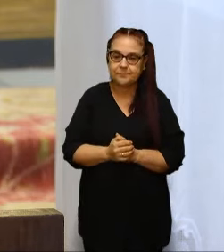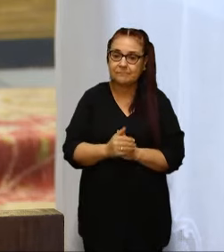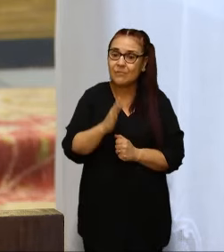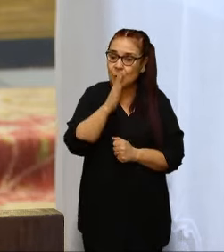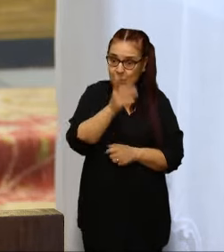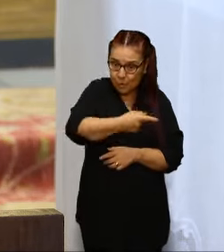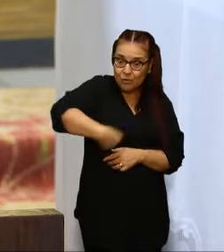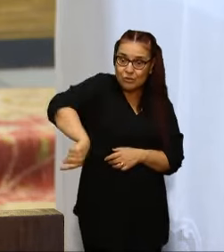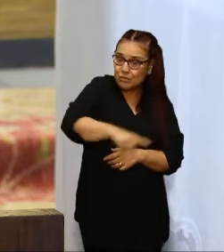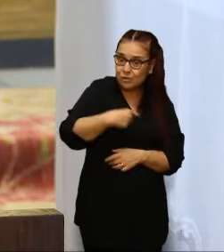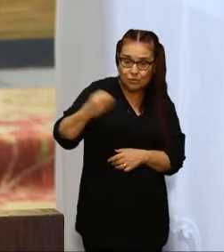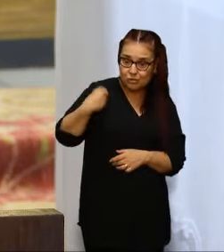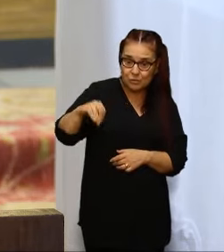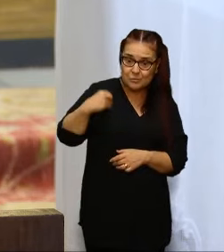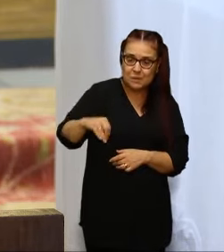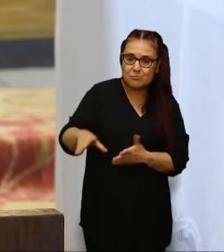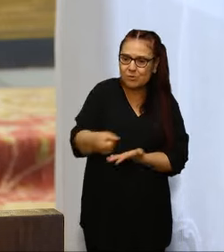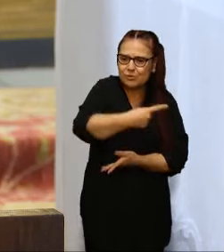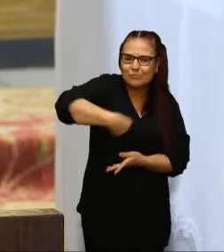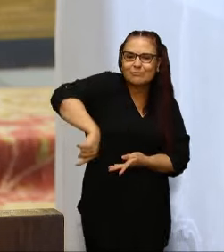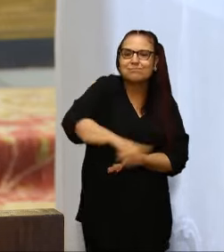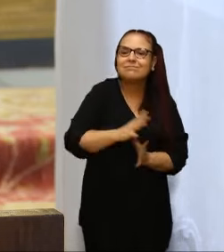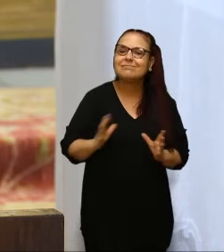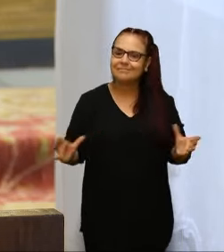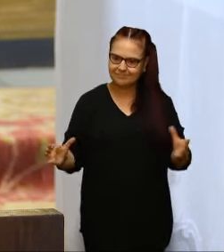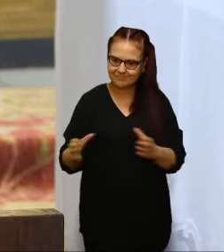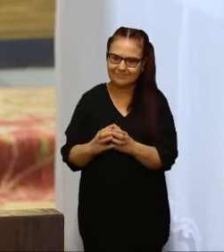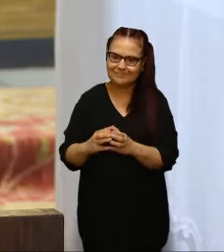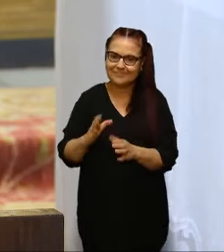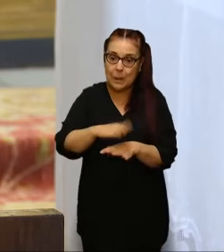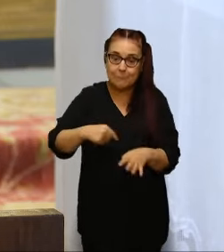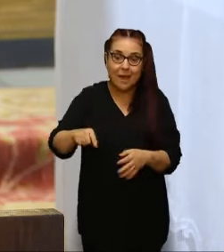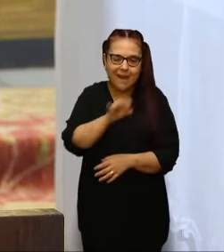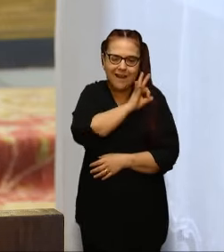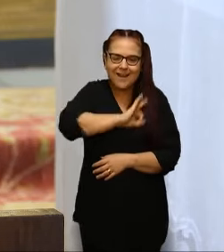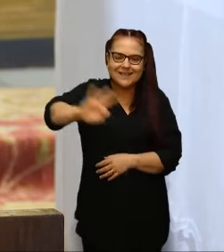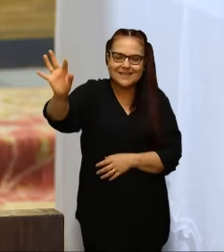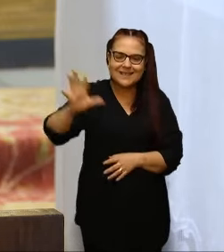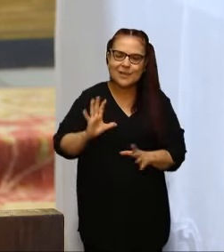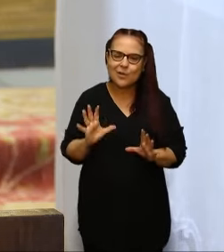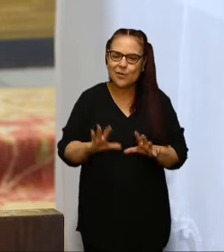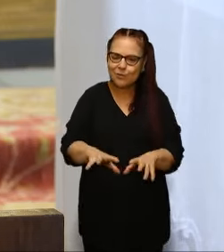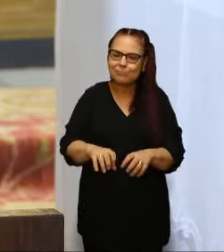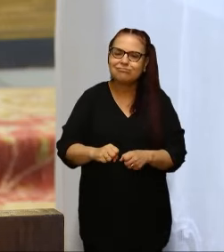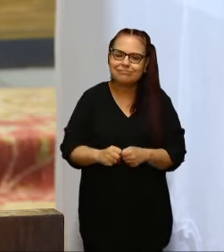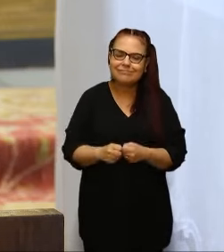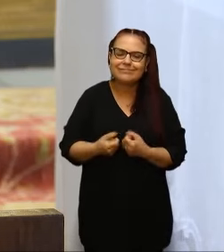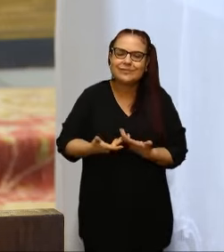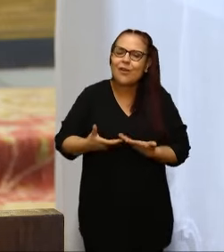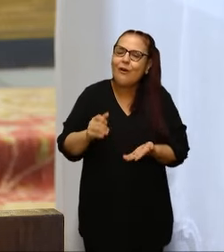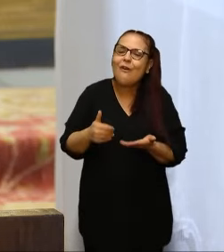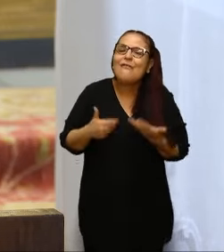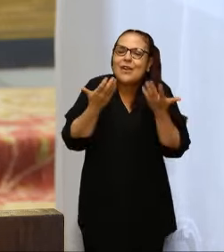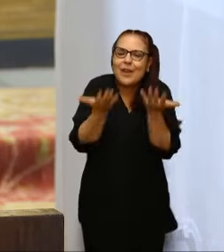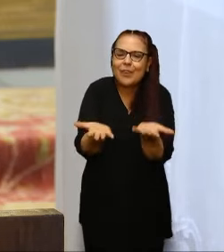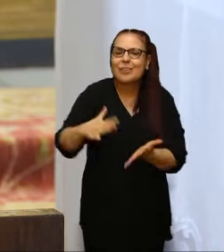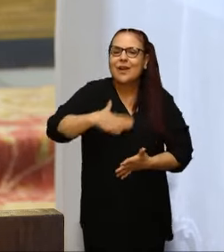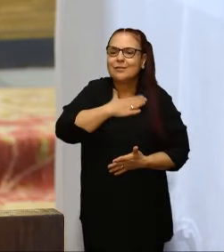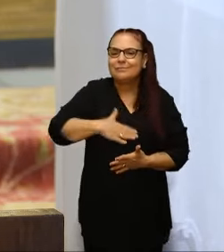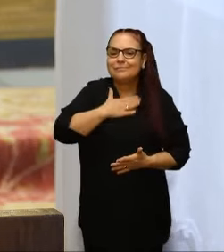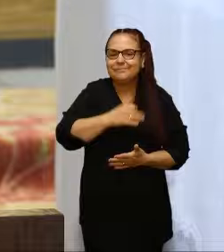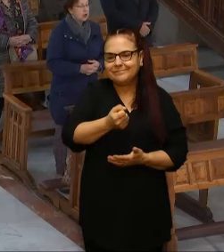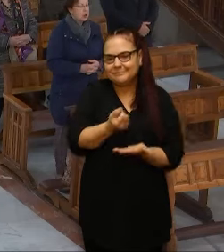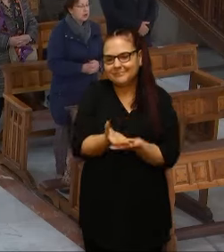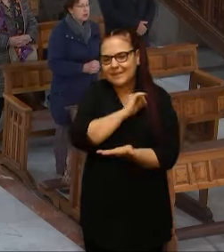Por nosotros mismos y por nuestra comunidad, para que el Señor nos acepte como ofrenda agradable, roguemos